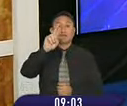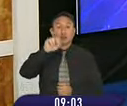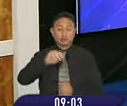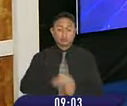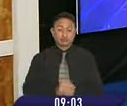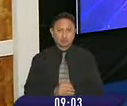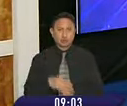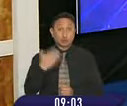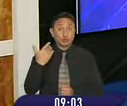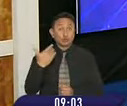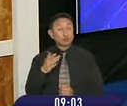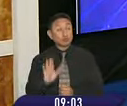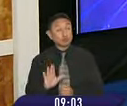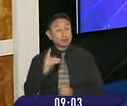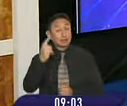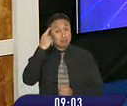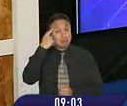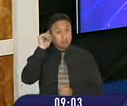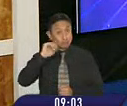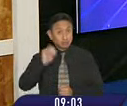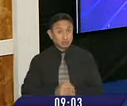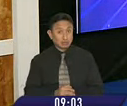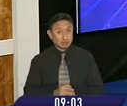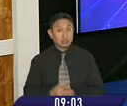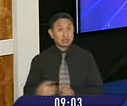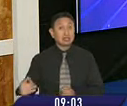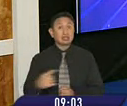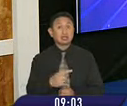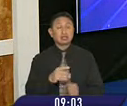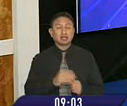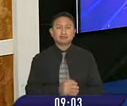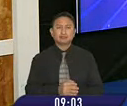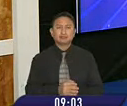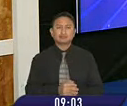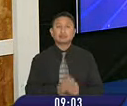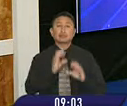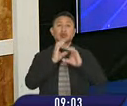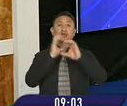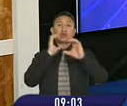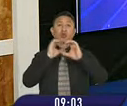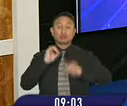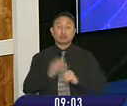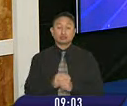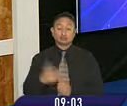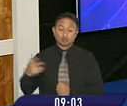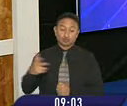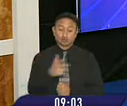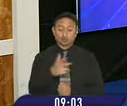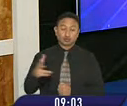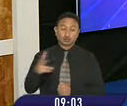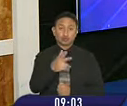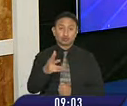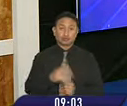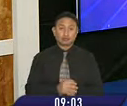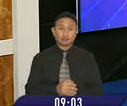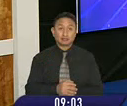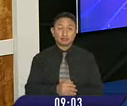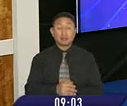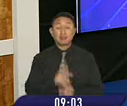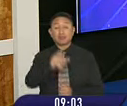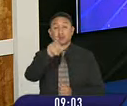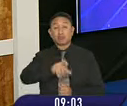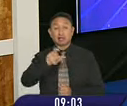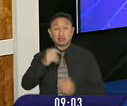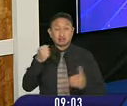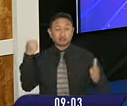Se presume, súbale por favor, se presume que pues el bus perdió pista, a una veintena de heridos con esto,